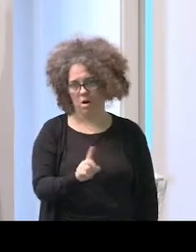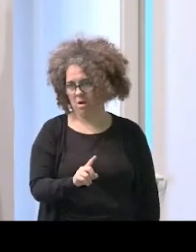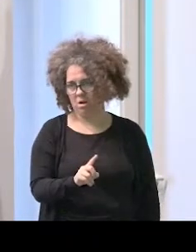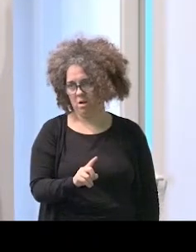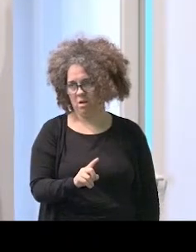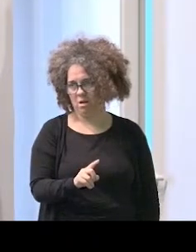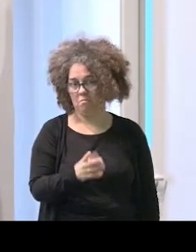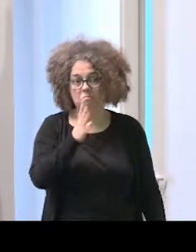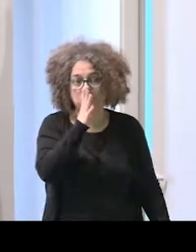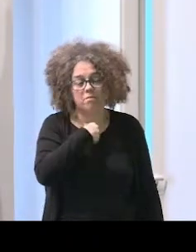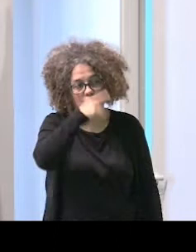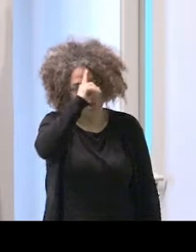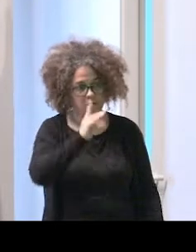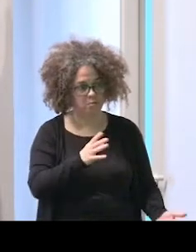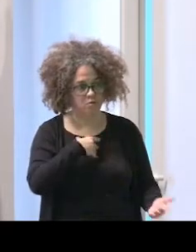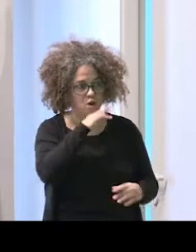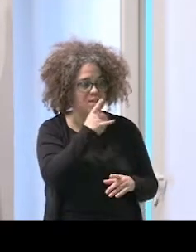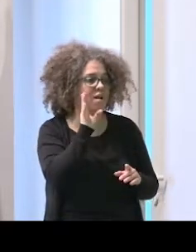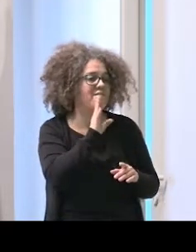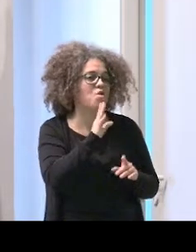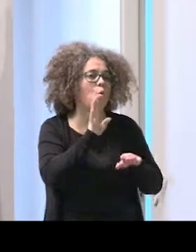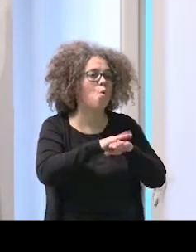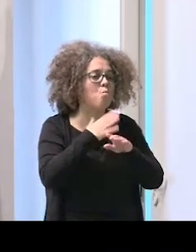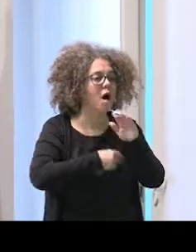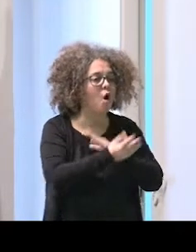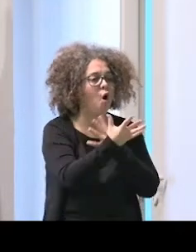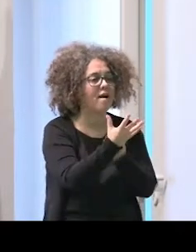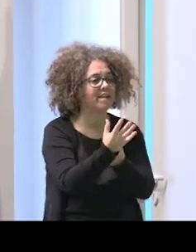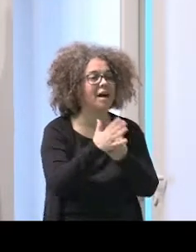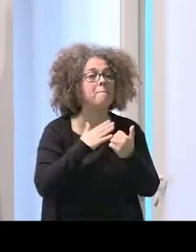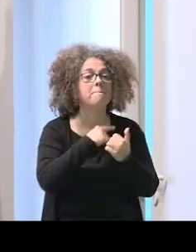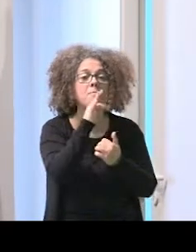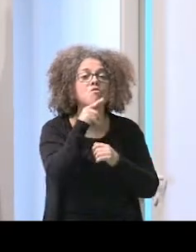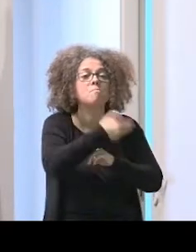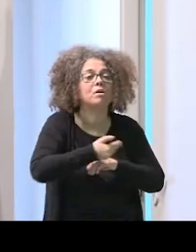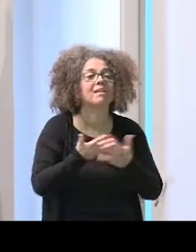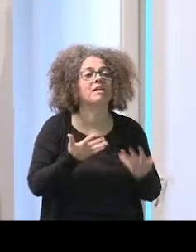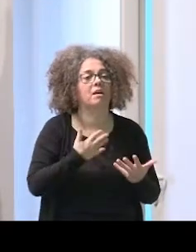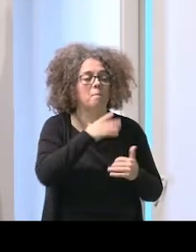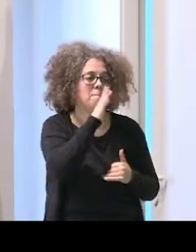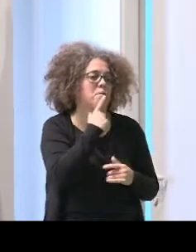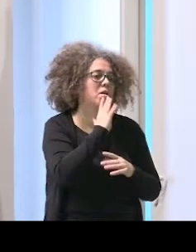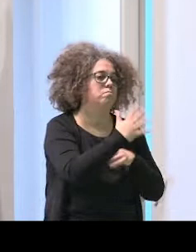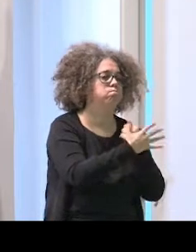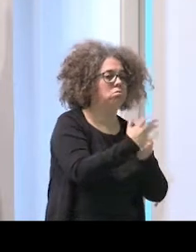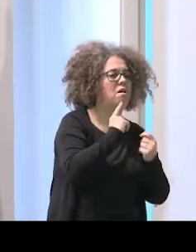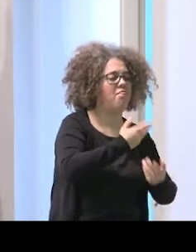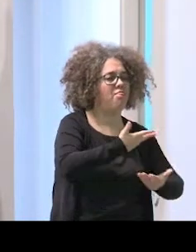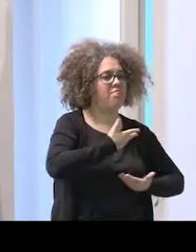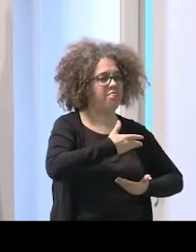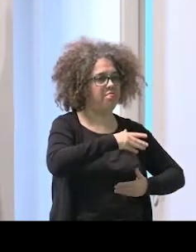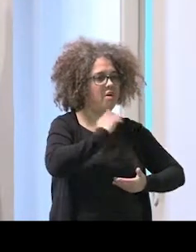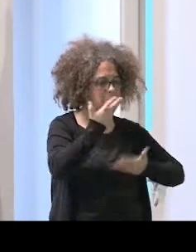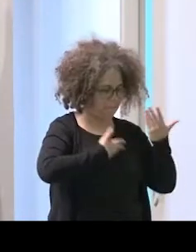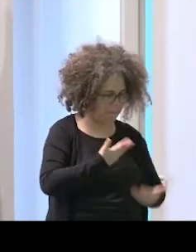sea una infección congénita. ¿Y eso por qué es importante? Pues porque la infección congénita sí que da lesiones, mientras que la infección adquirida, aunque sea